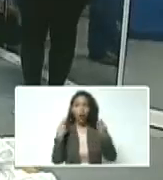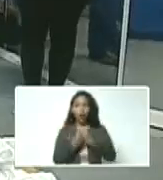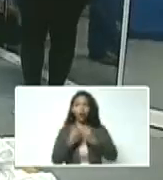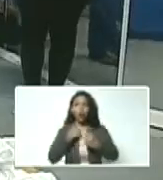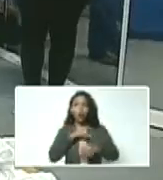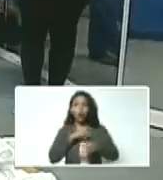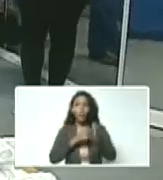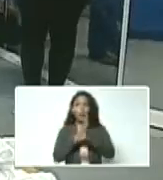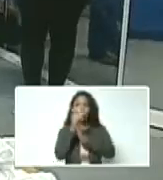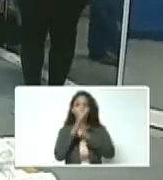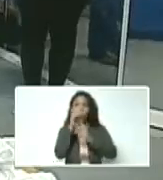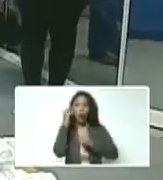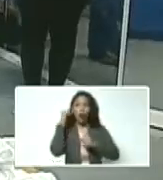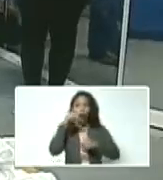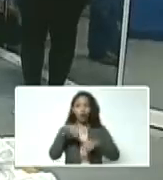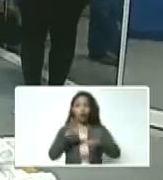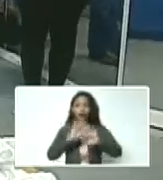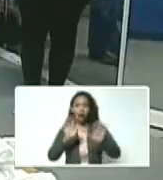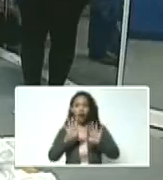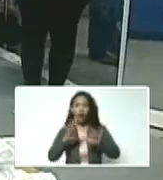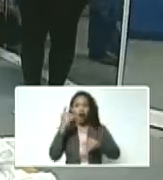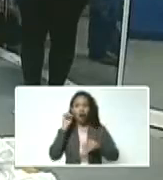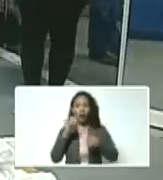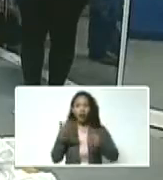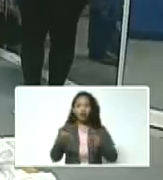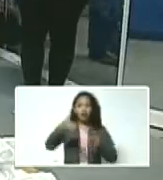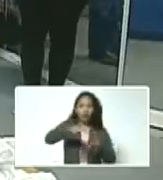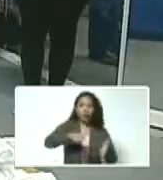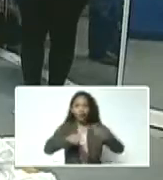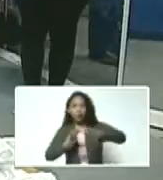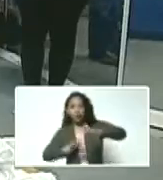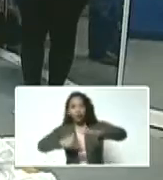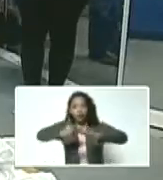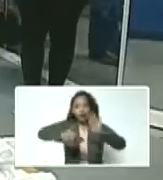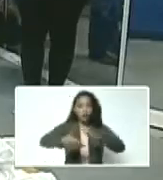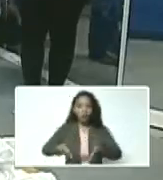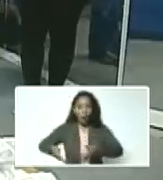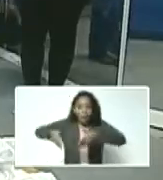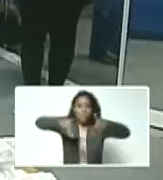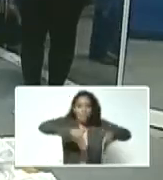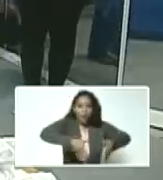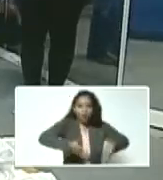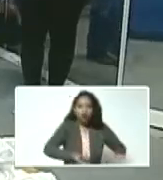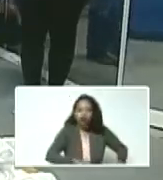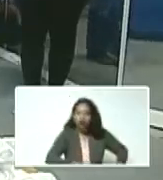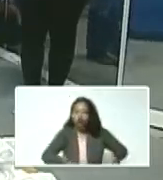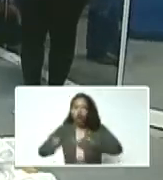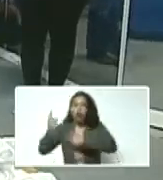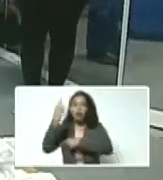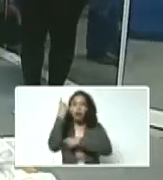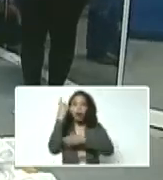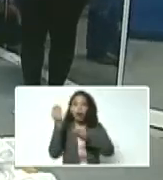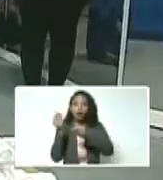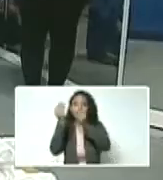emprendedores, emprendedoras. Aquí están ya doblando los uniformes para empaquetarlo, porque ya hicieron una primera entrega